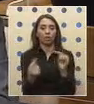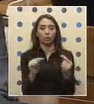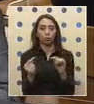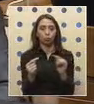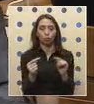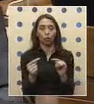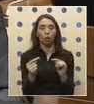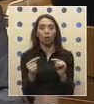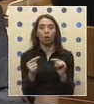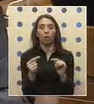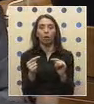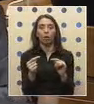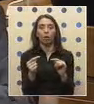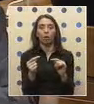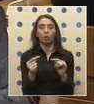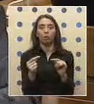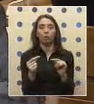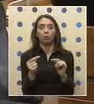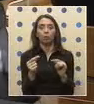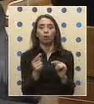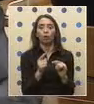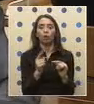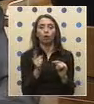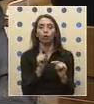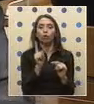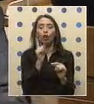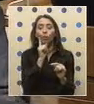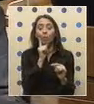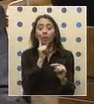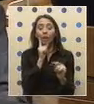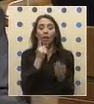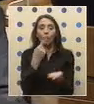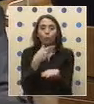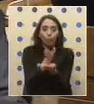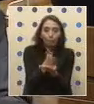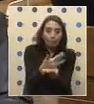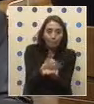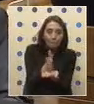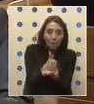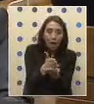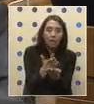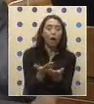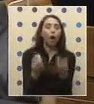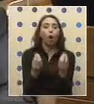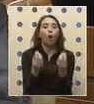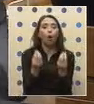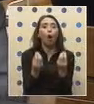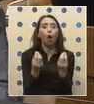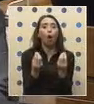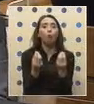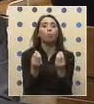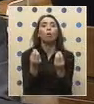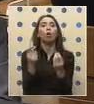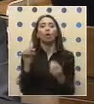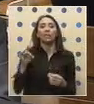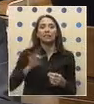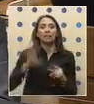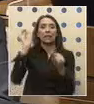que no tiene un sentido estratégico de cómo debe ser nuestra matriz